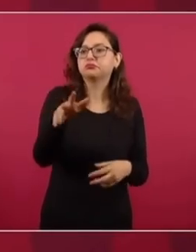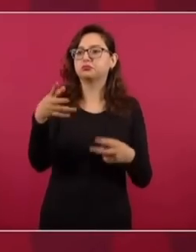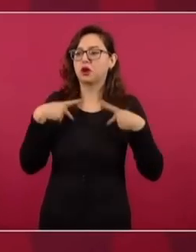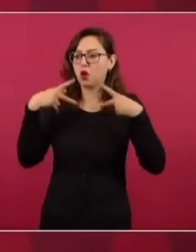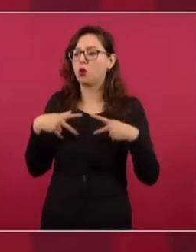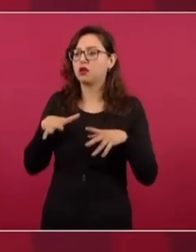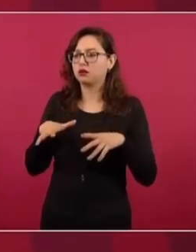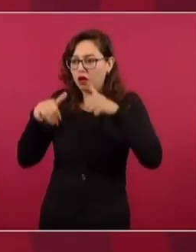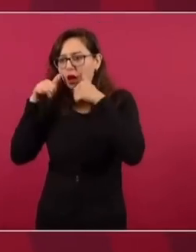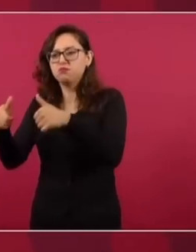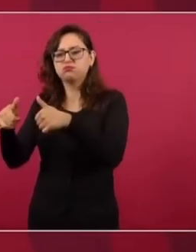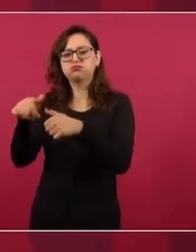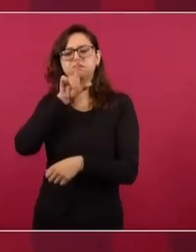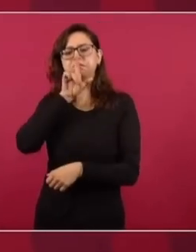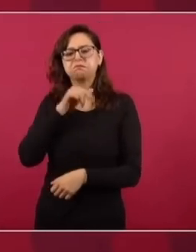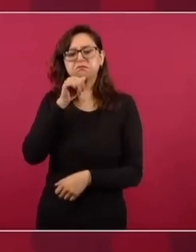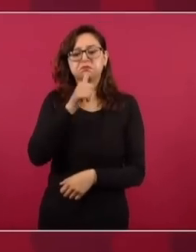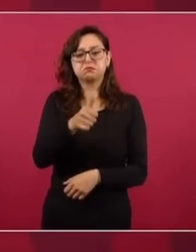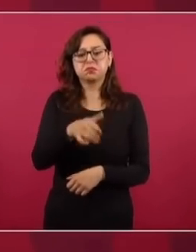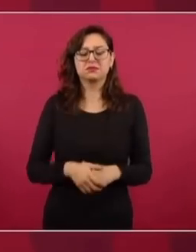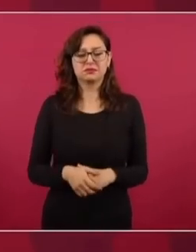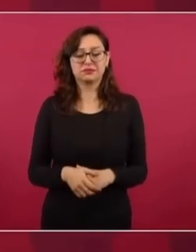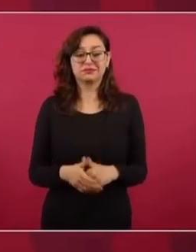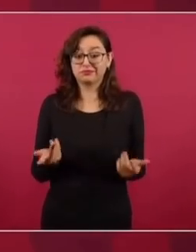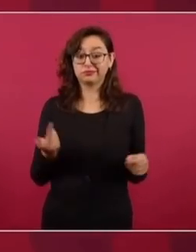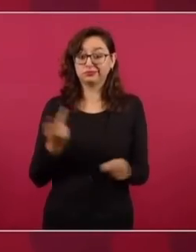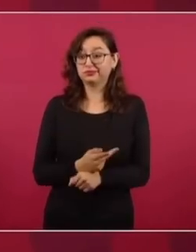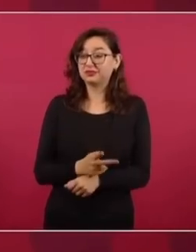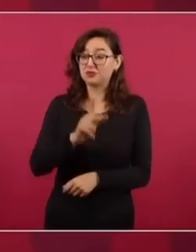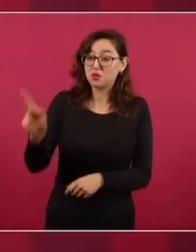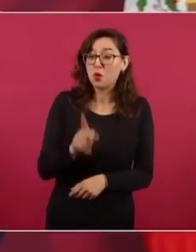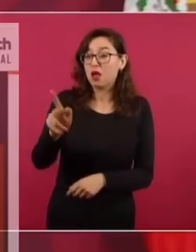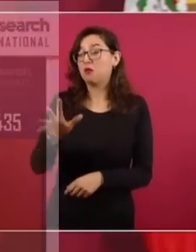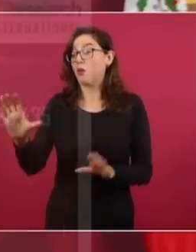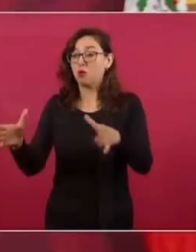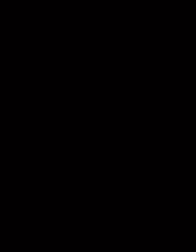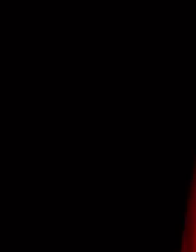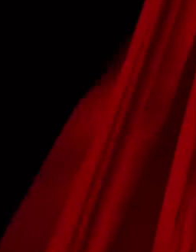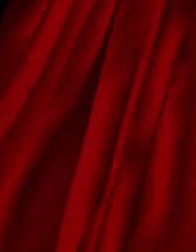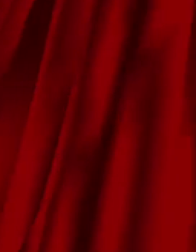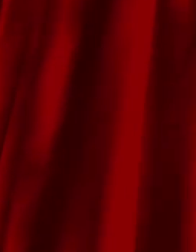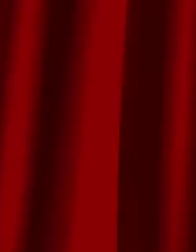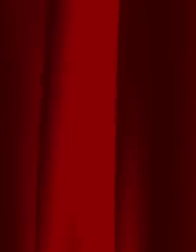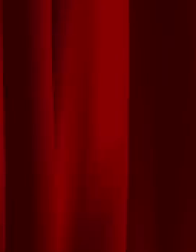por eso, entre otras cosas, no les importaba la seguridad de la gente.